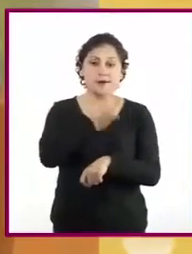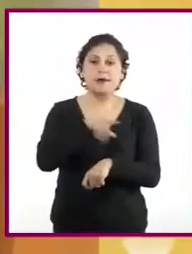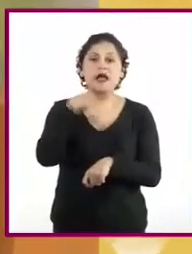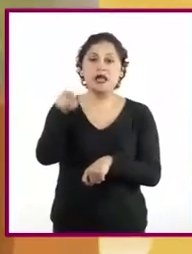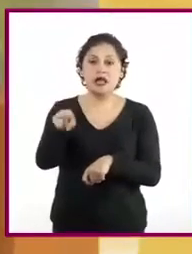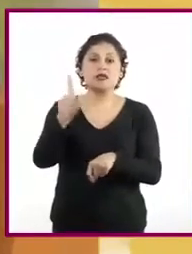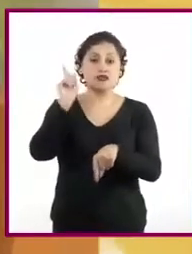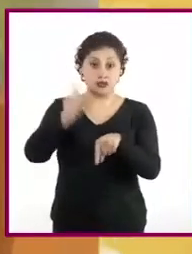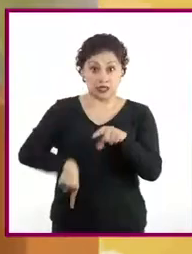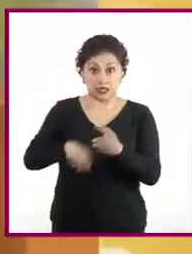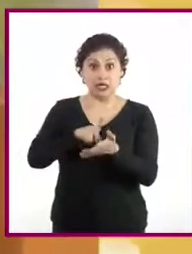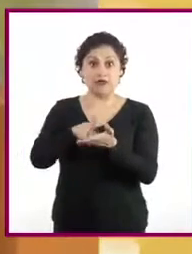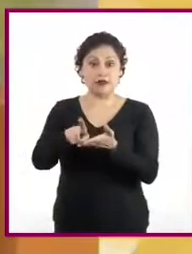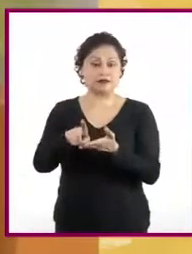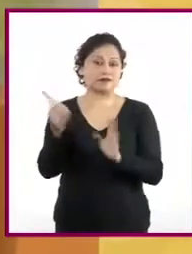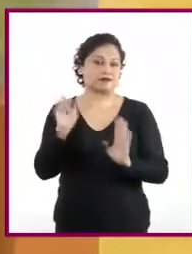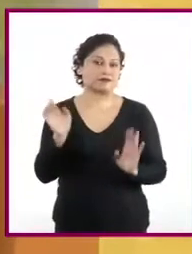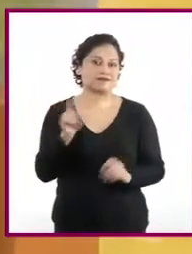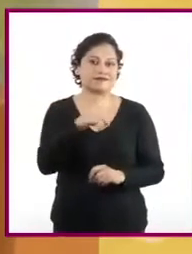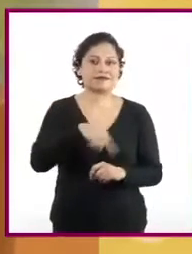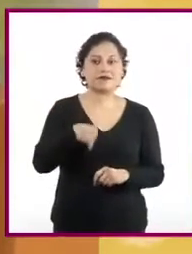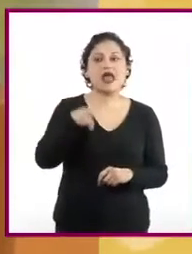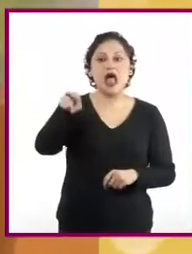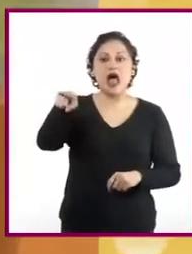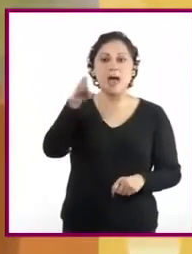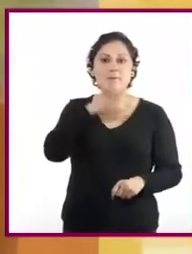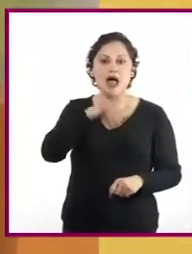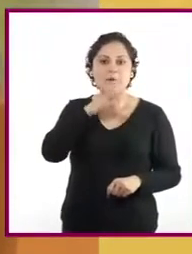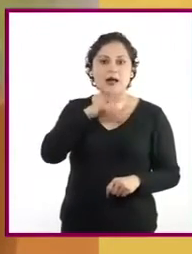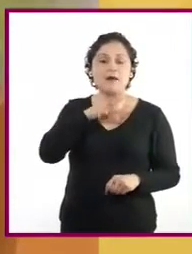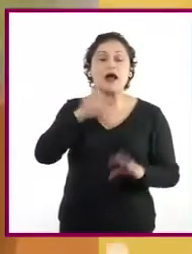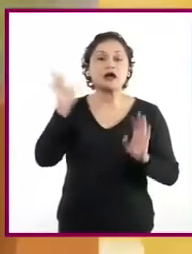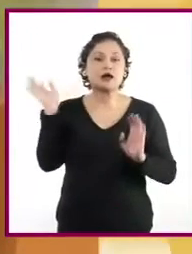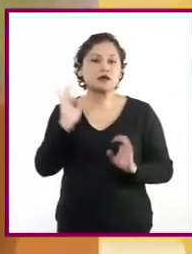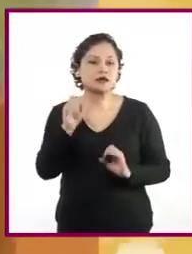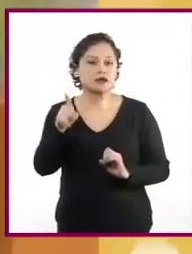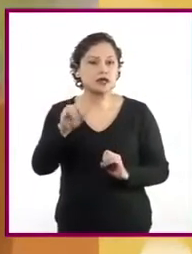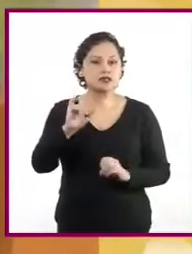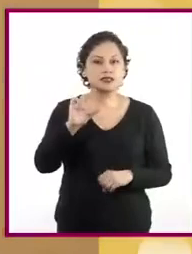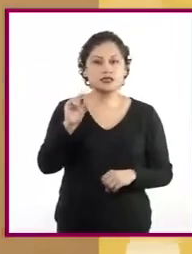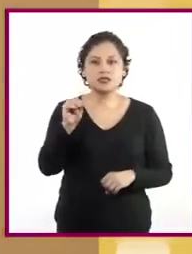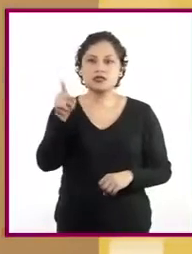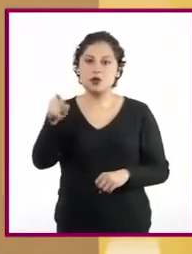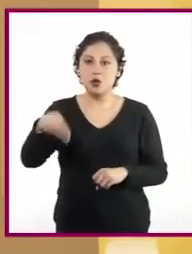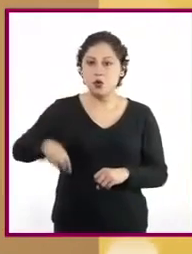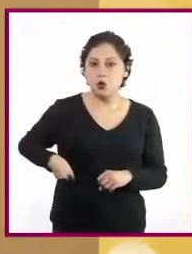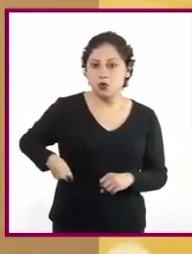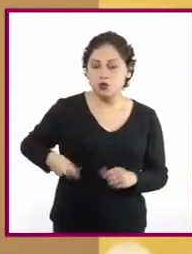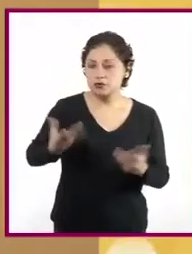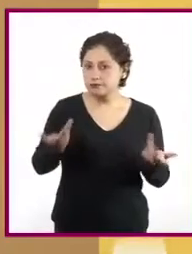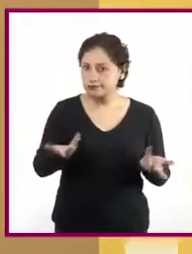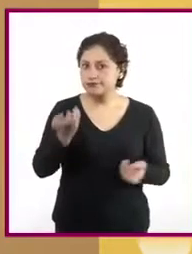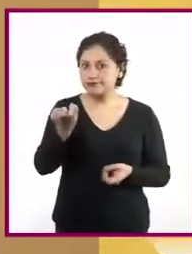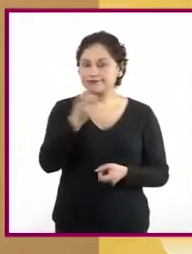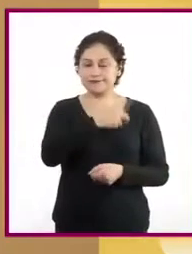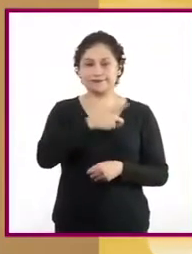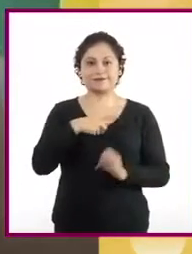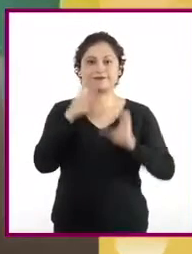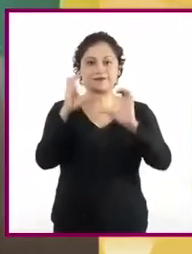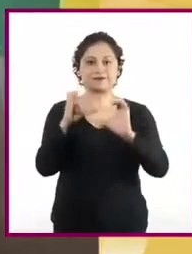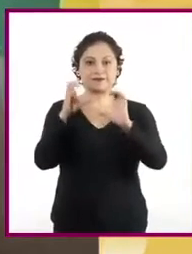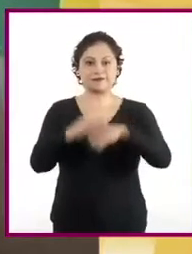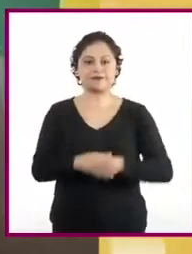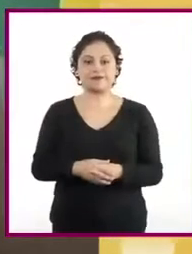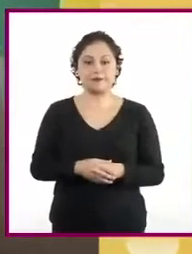manera falsa a una persona que realmente no cometió el delito y eso también tenemos que cuidar eso. ¿Qué crees que te toca hacer a ti para que